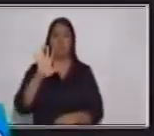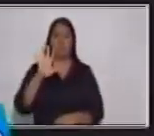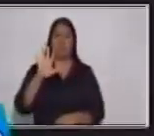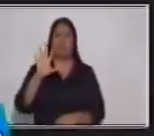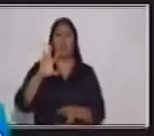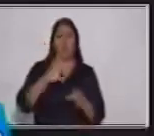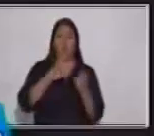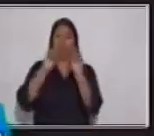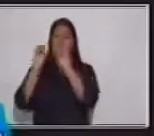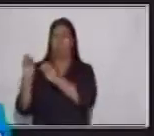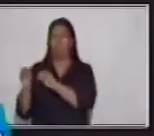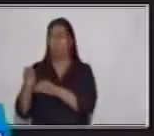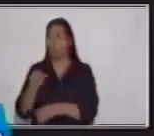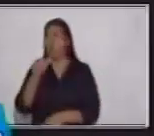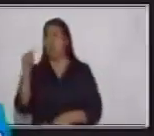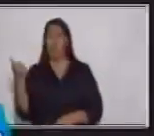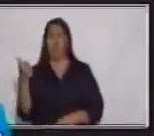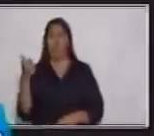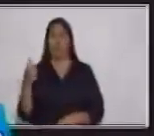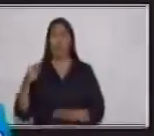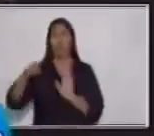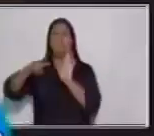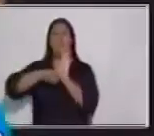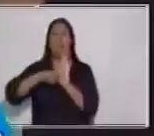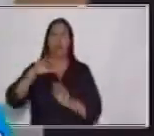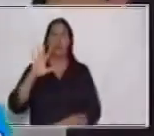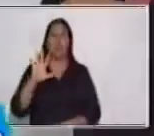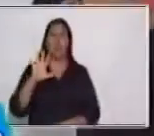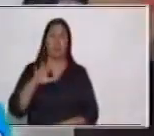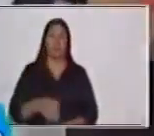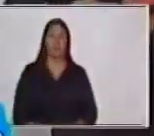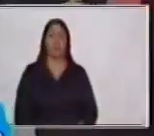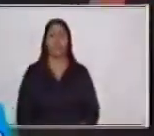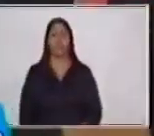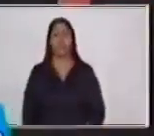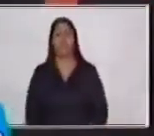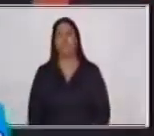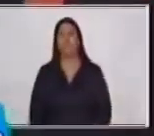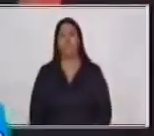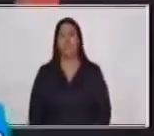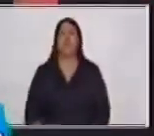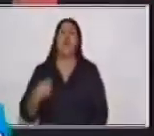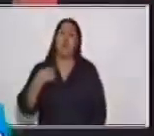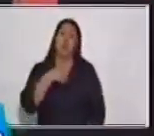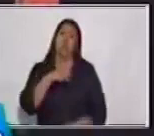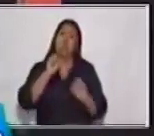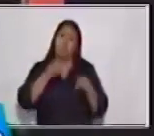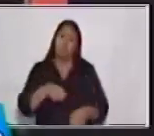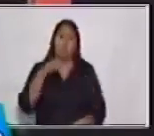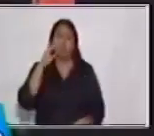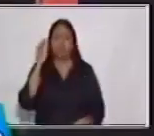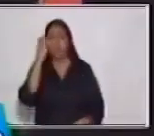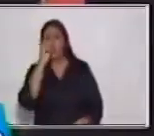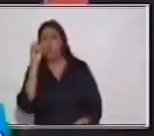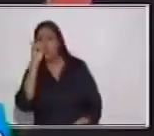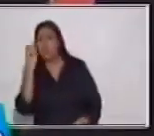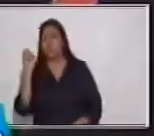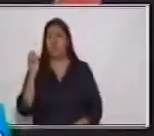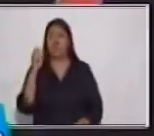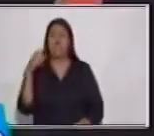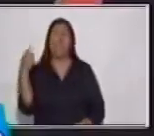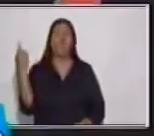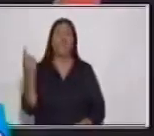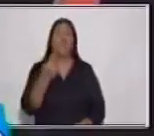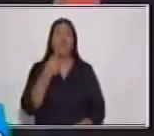como menos 5. En este caso nosotros podemos observar que todas las que